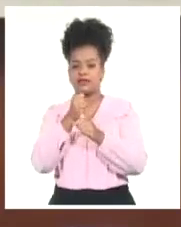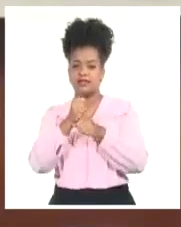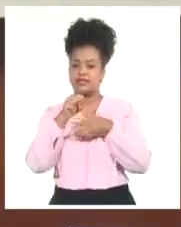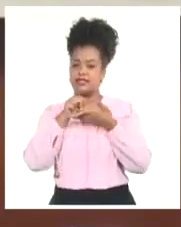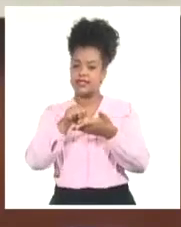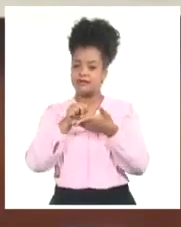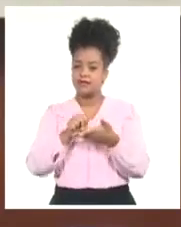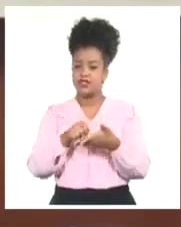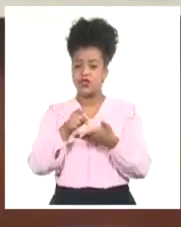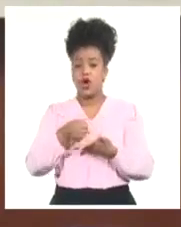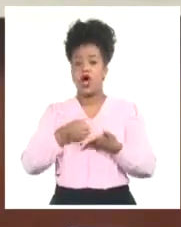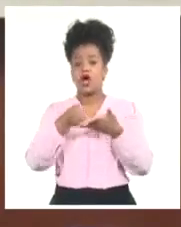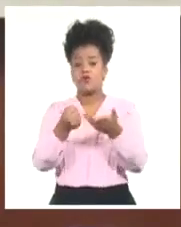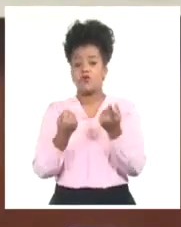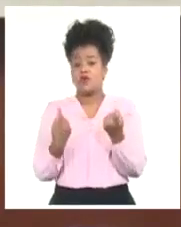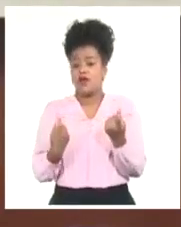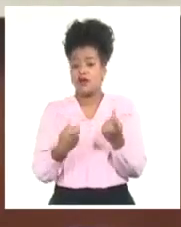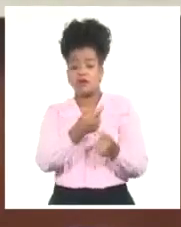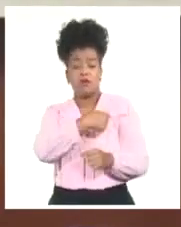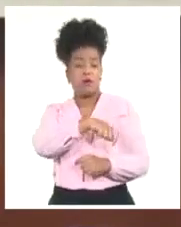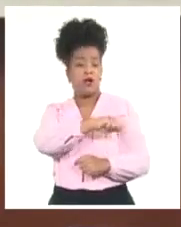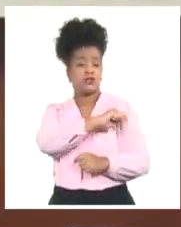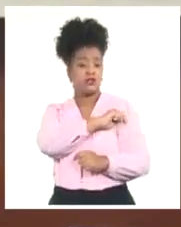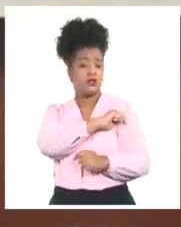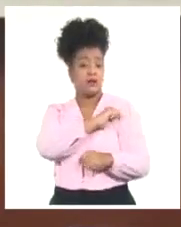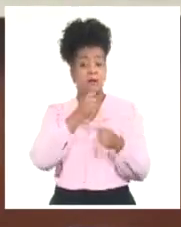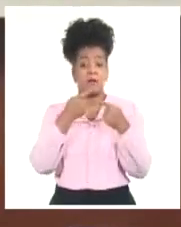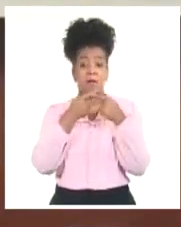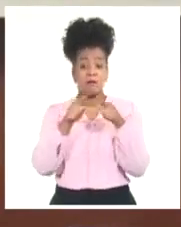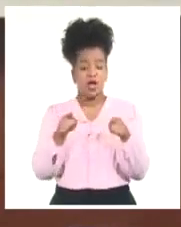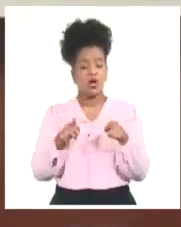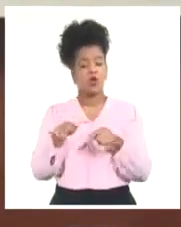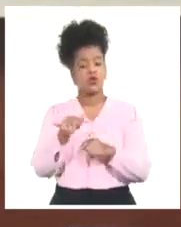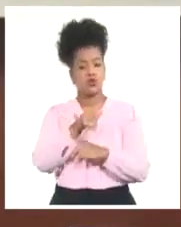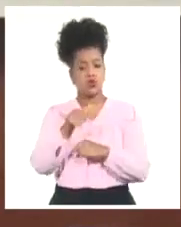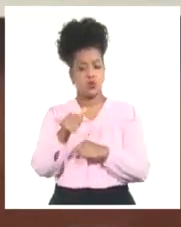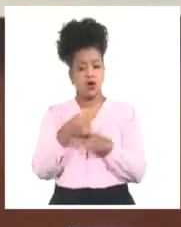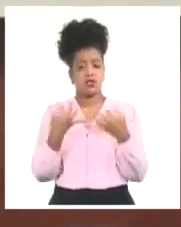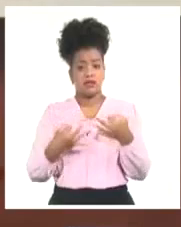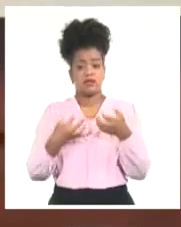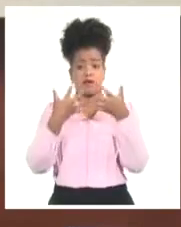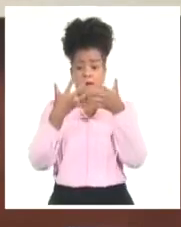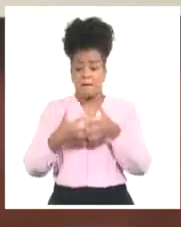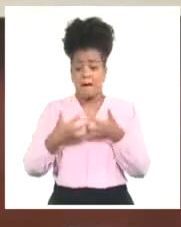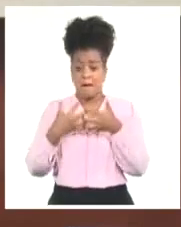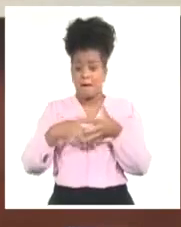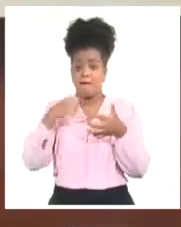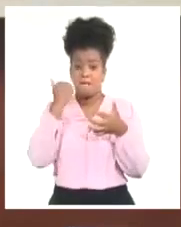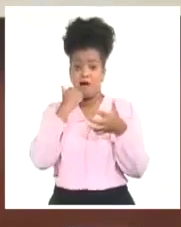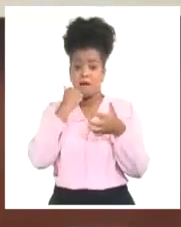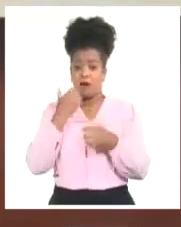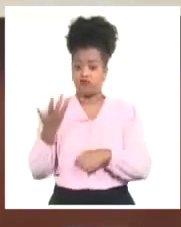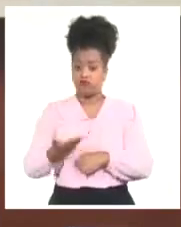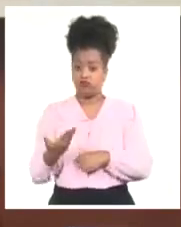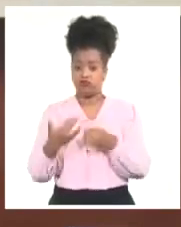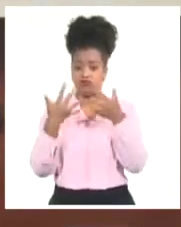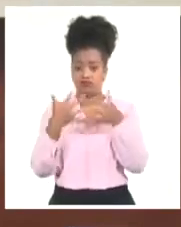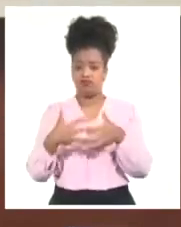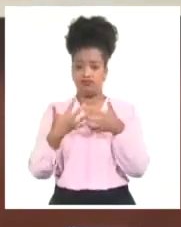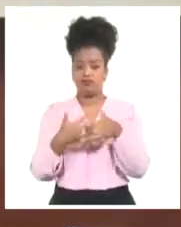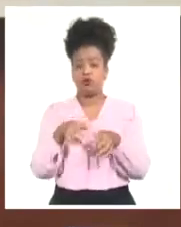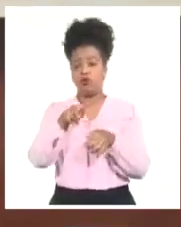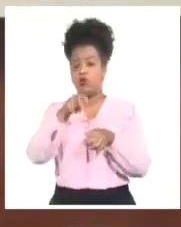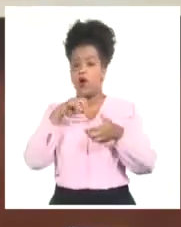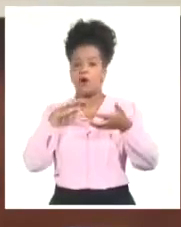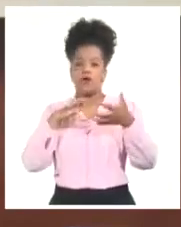van a satisfacer necesidades de la población. Pero en segundo lugar, cada vez que producimos más, cada vez que generamos nuevos bienes, cada